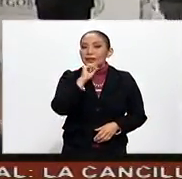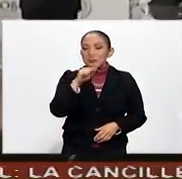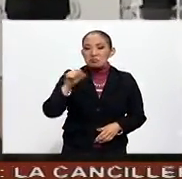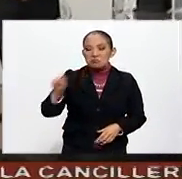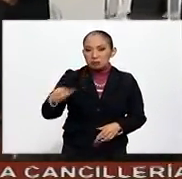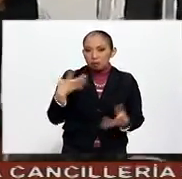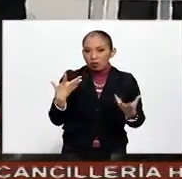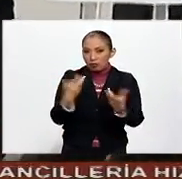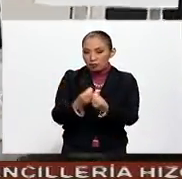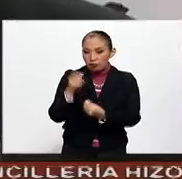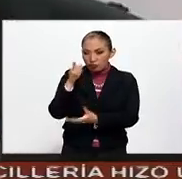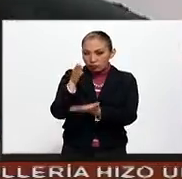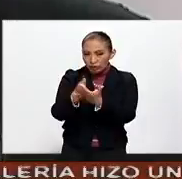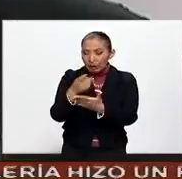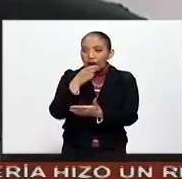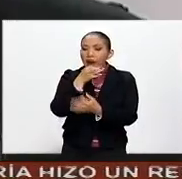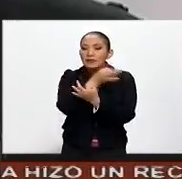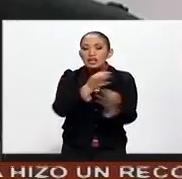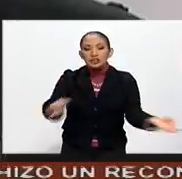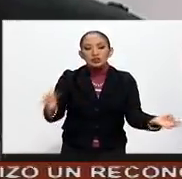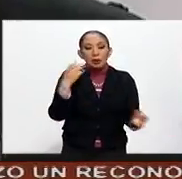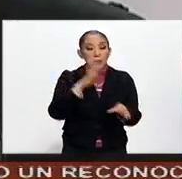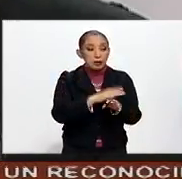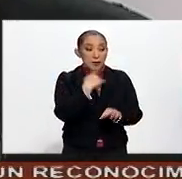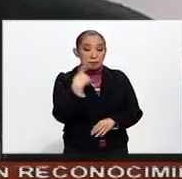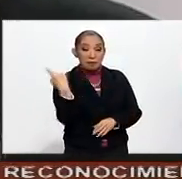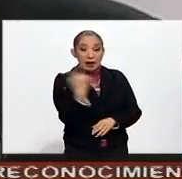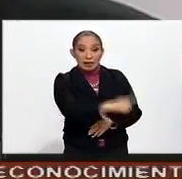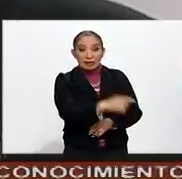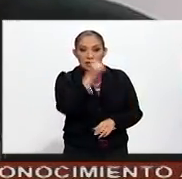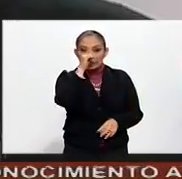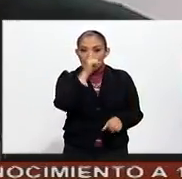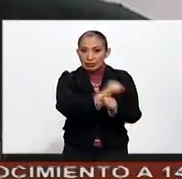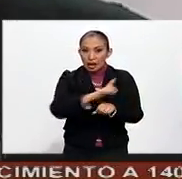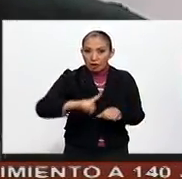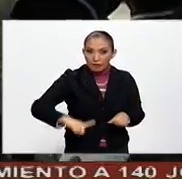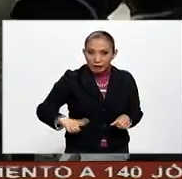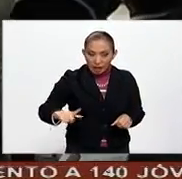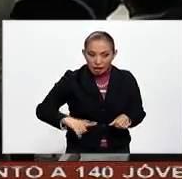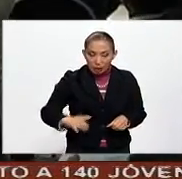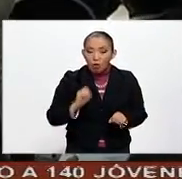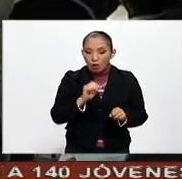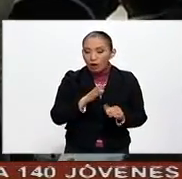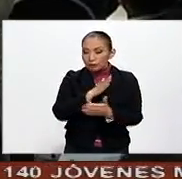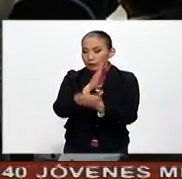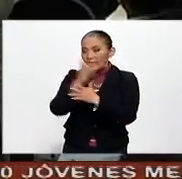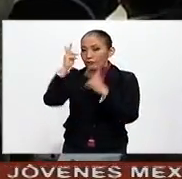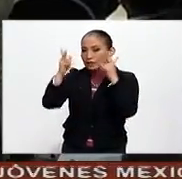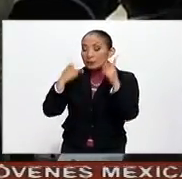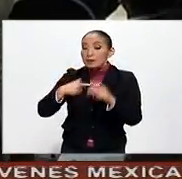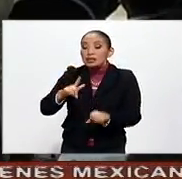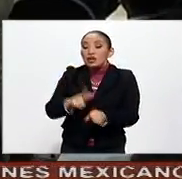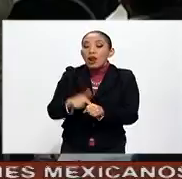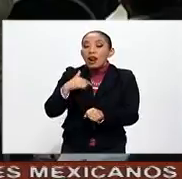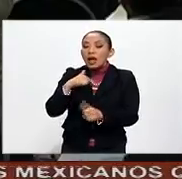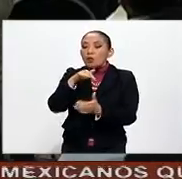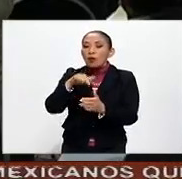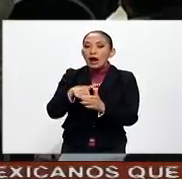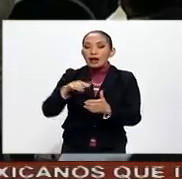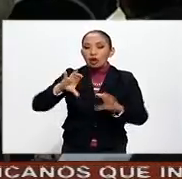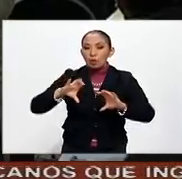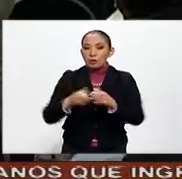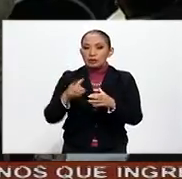estuvo ahí presente, informó que por instrucciones del secretario va a visitar personalmente la comunidad